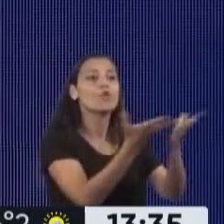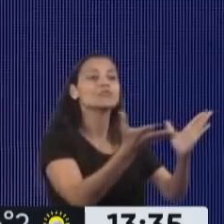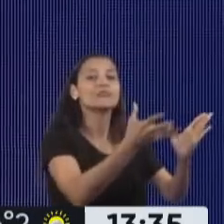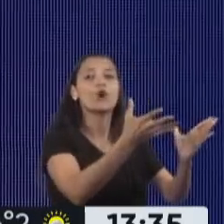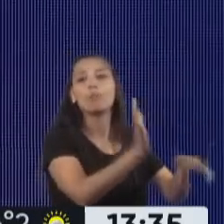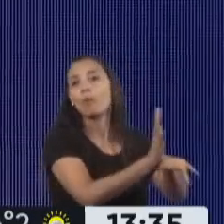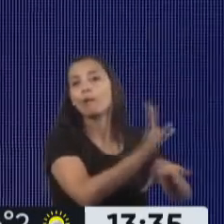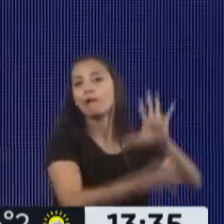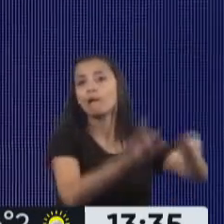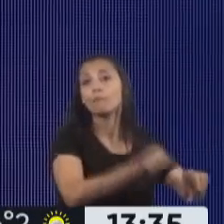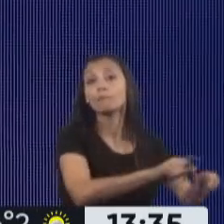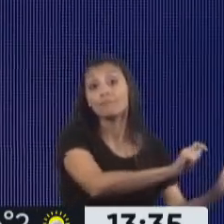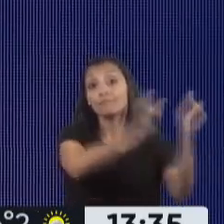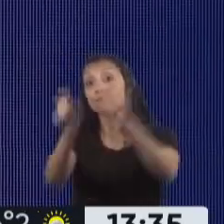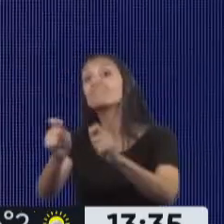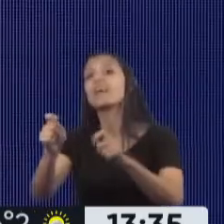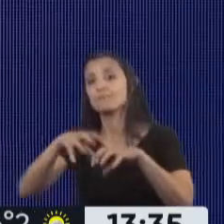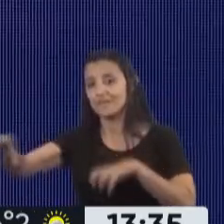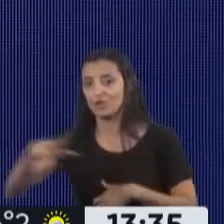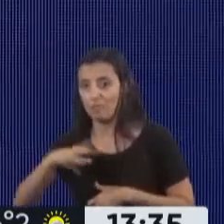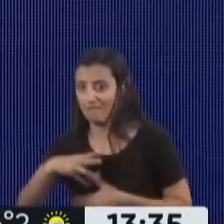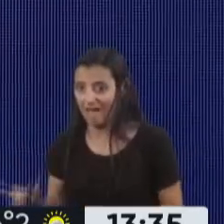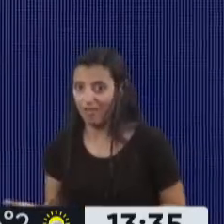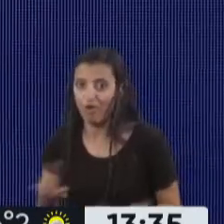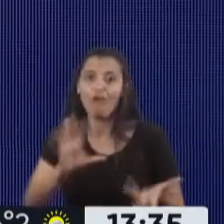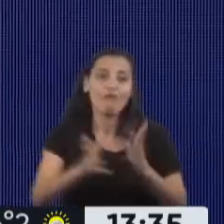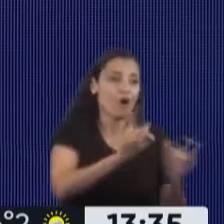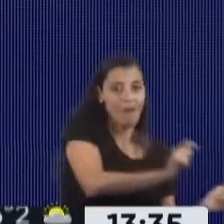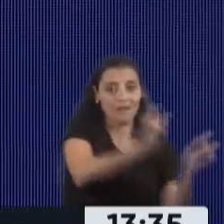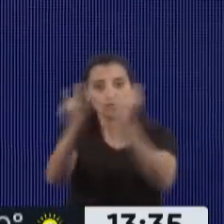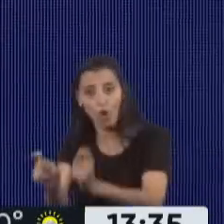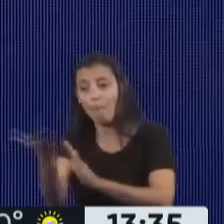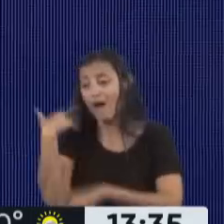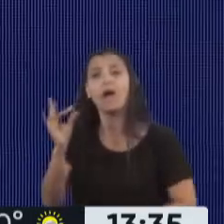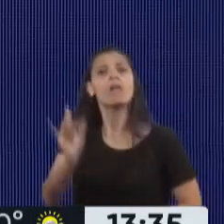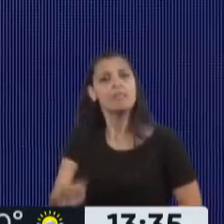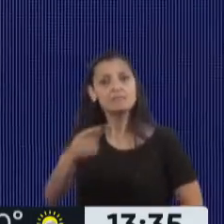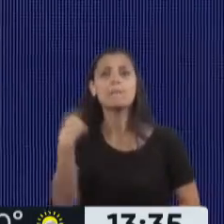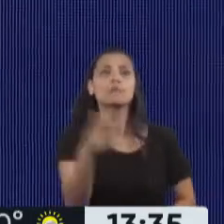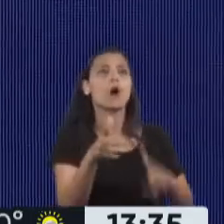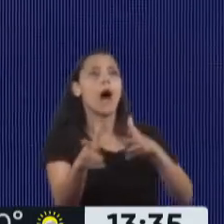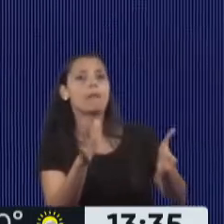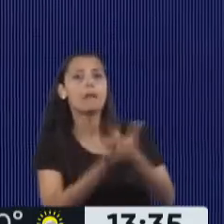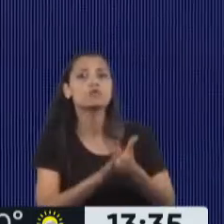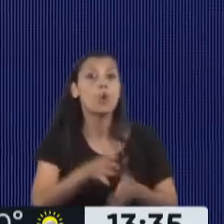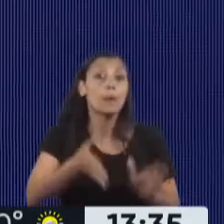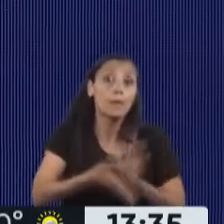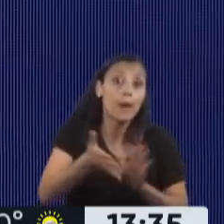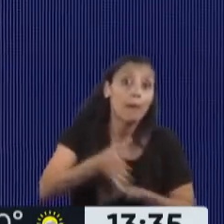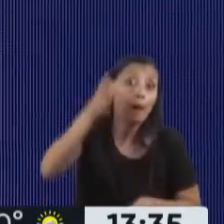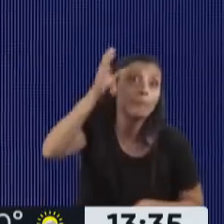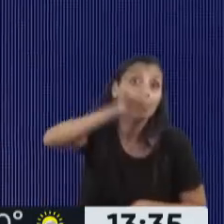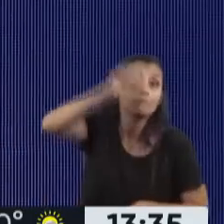van a estar disponibles en el sector privado. No por nada, digamos, en diciembre discutíamos la hiperinflación y hoy estamos